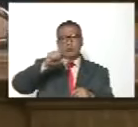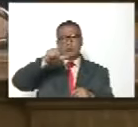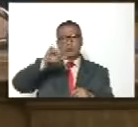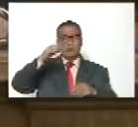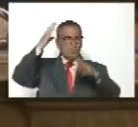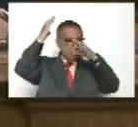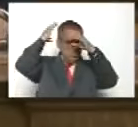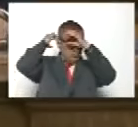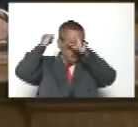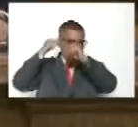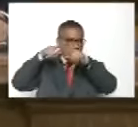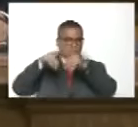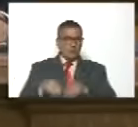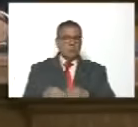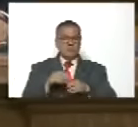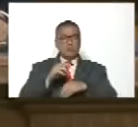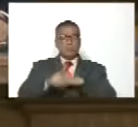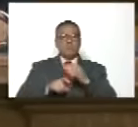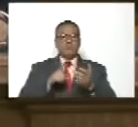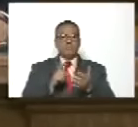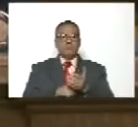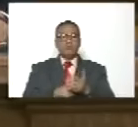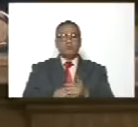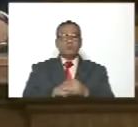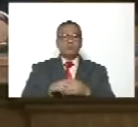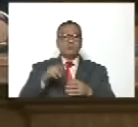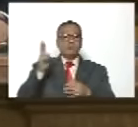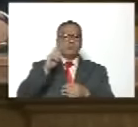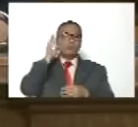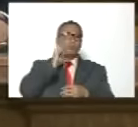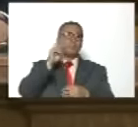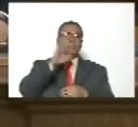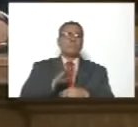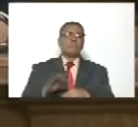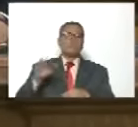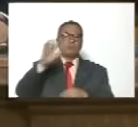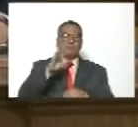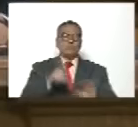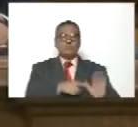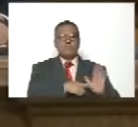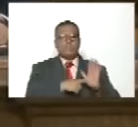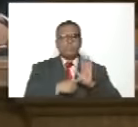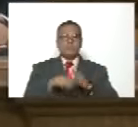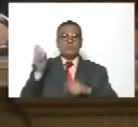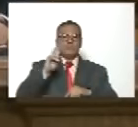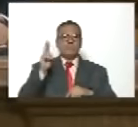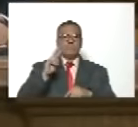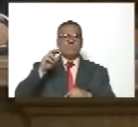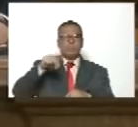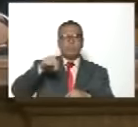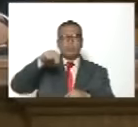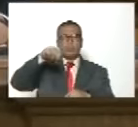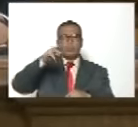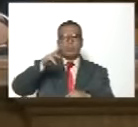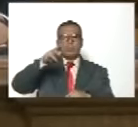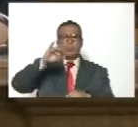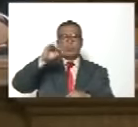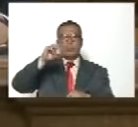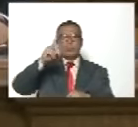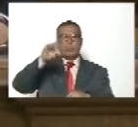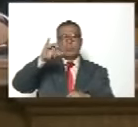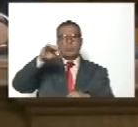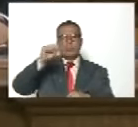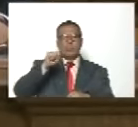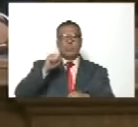como embajadora extraordinaria y plenipotenciaria de la República Bolivariana de Venezuela ante la República de Namibia,